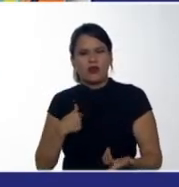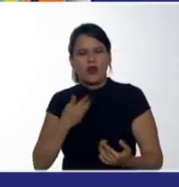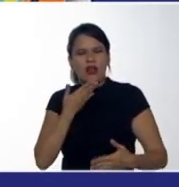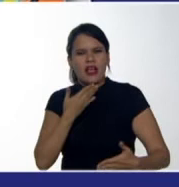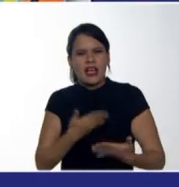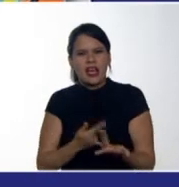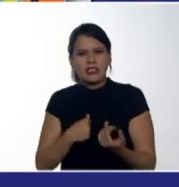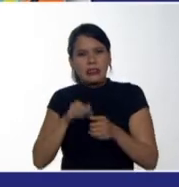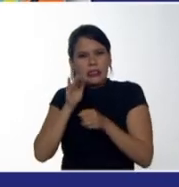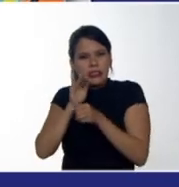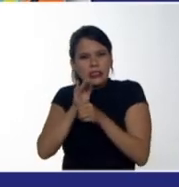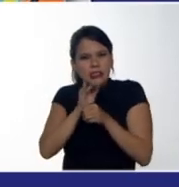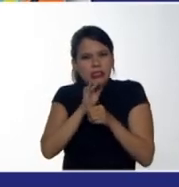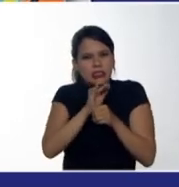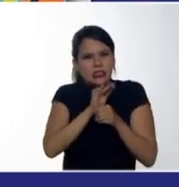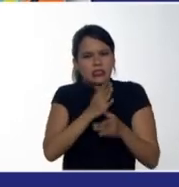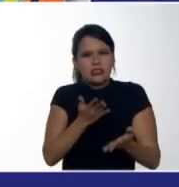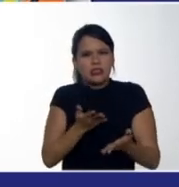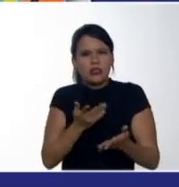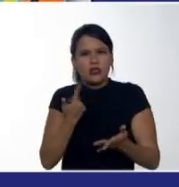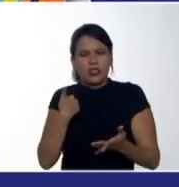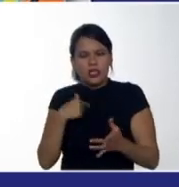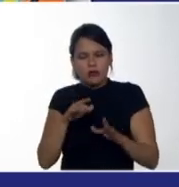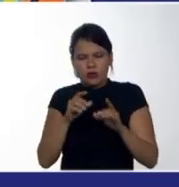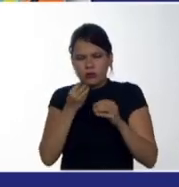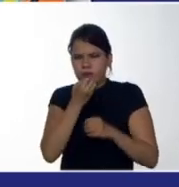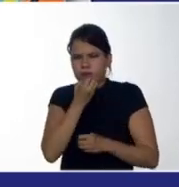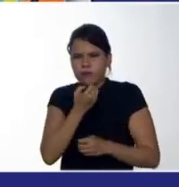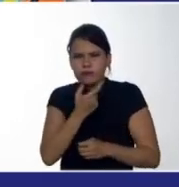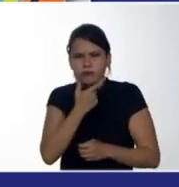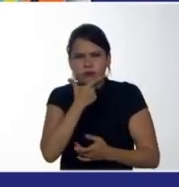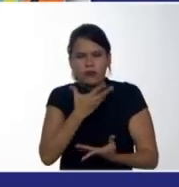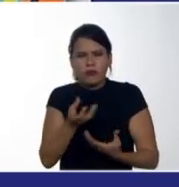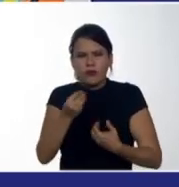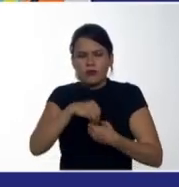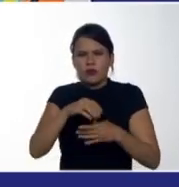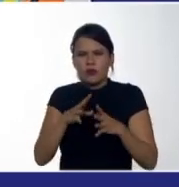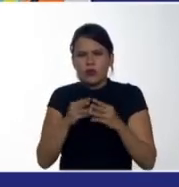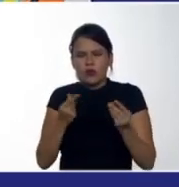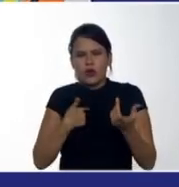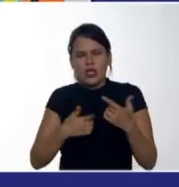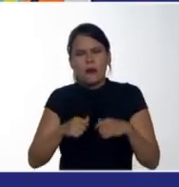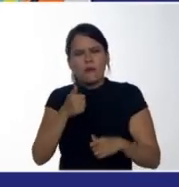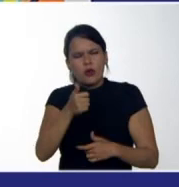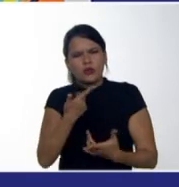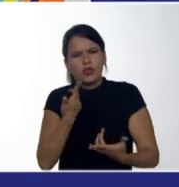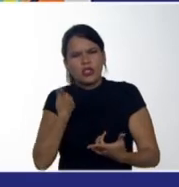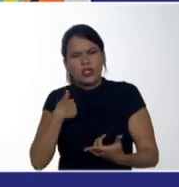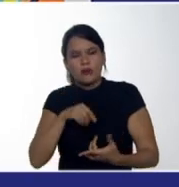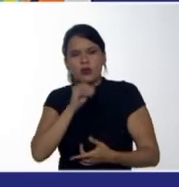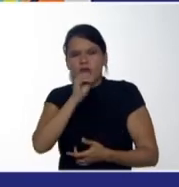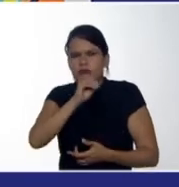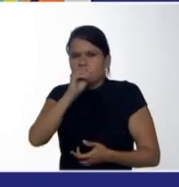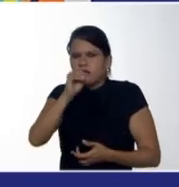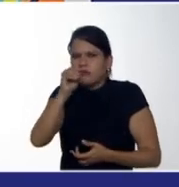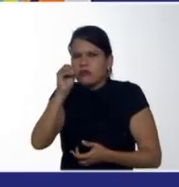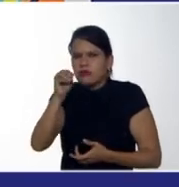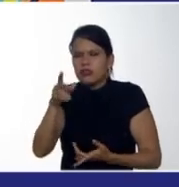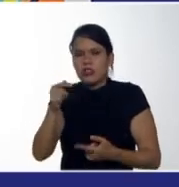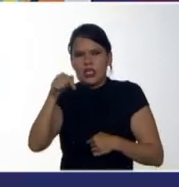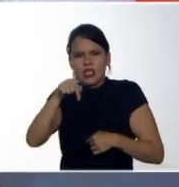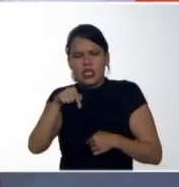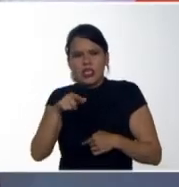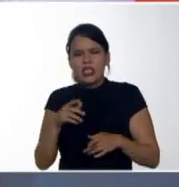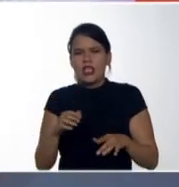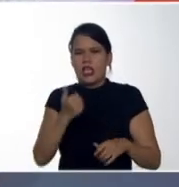la preservación los mantenemos intactos dentro de todo. Y es por eso que debemos llamar desde aquí, desde